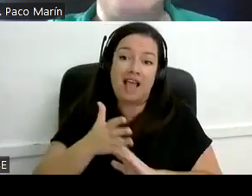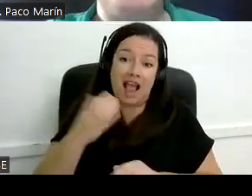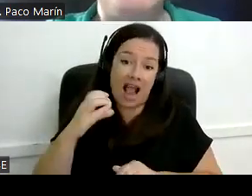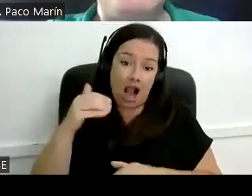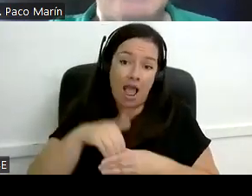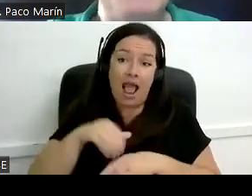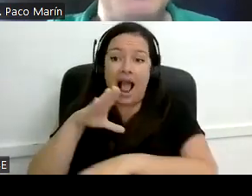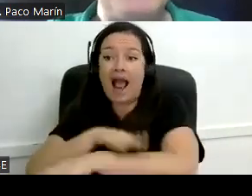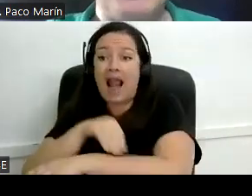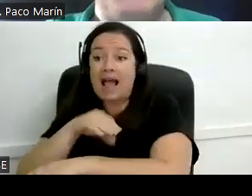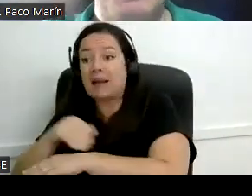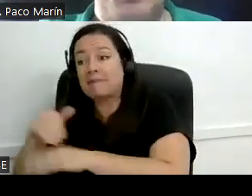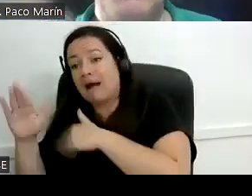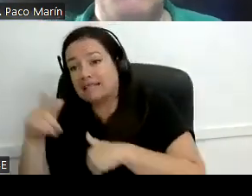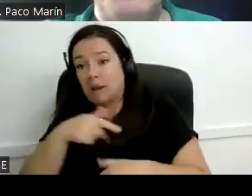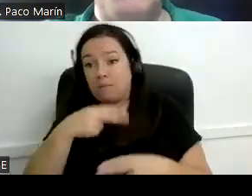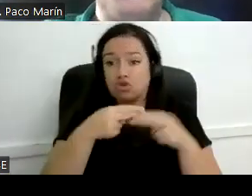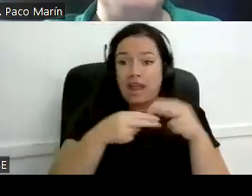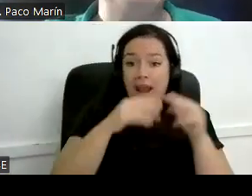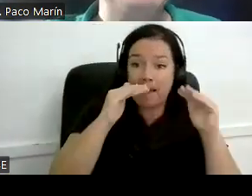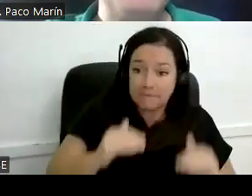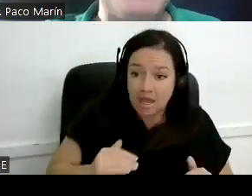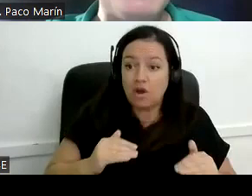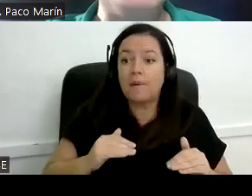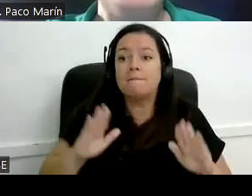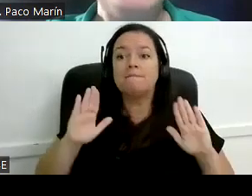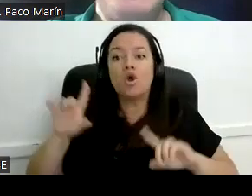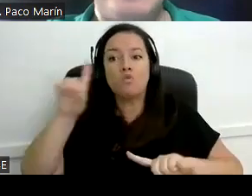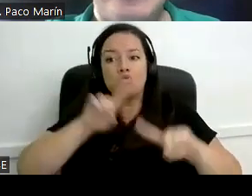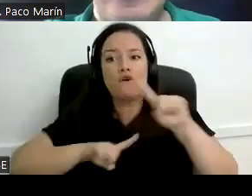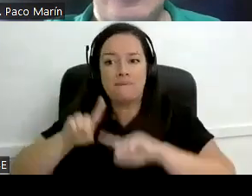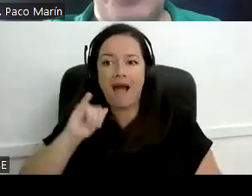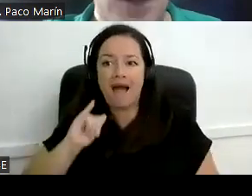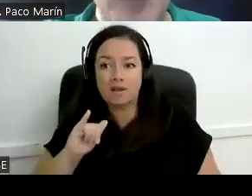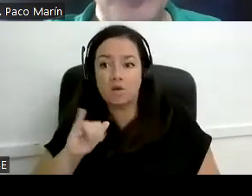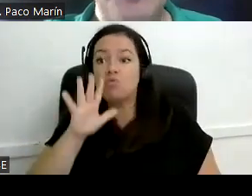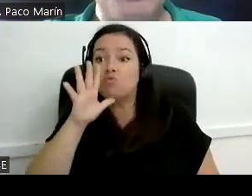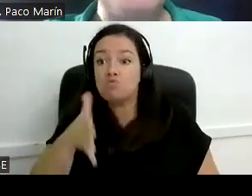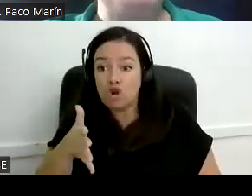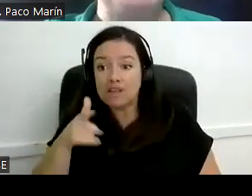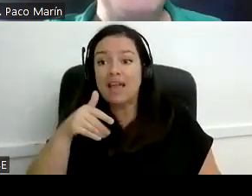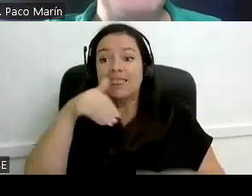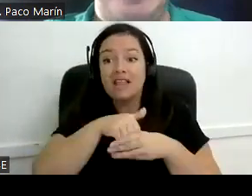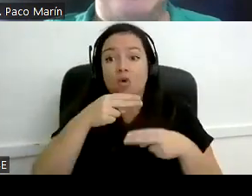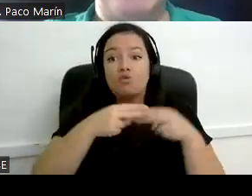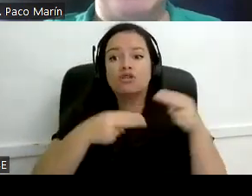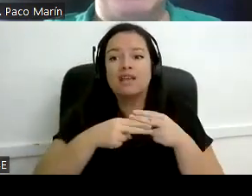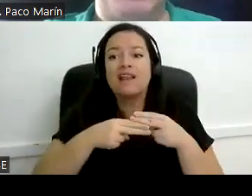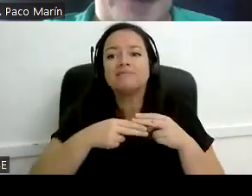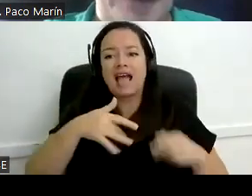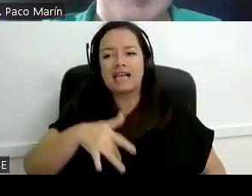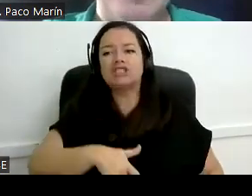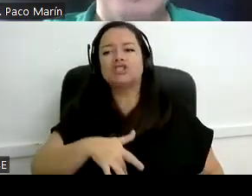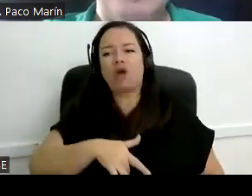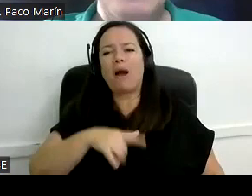las grasas, y además nos sirven bien estructuralmente, pero el problema que hay es que los aminoácidos, las proteínas pueden ser indigestas a nivel,